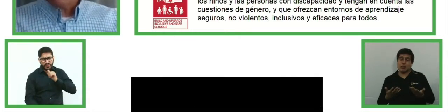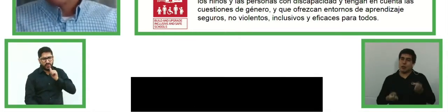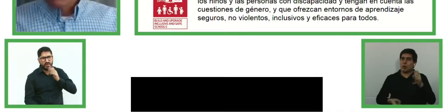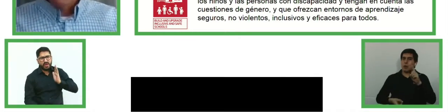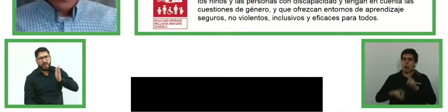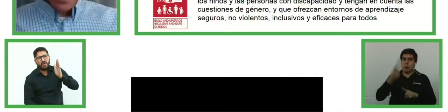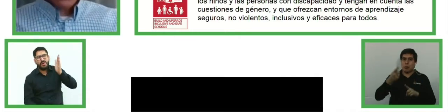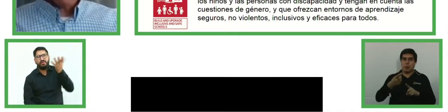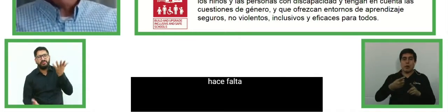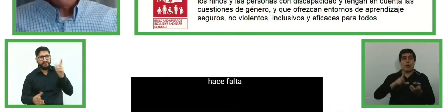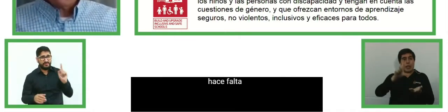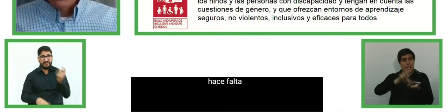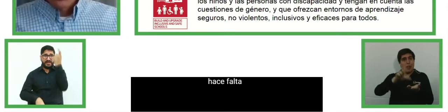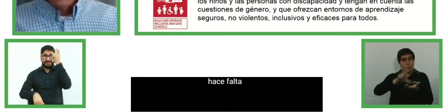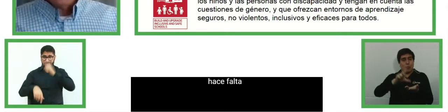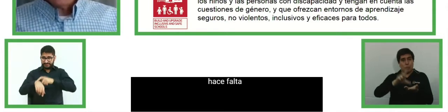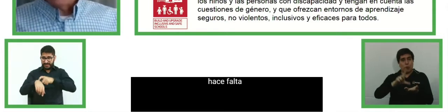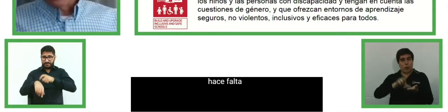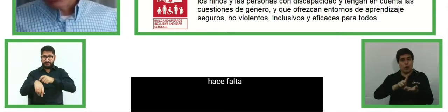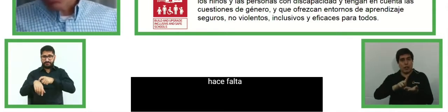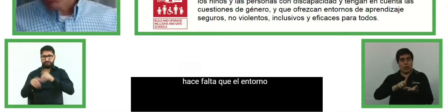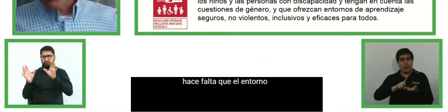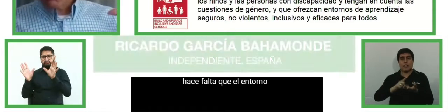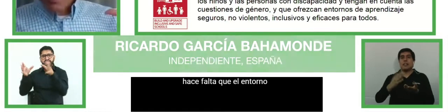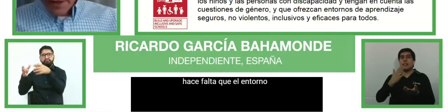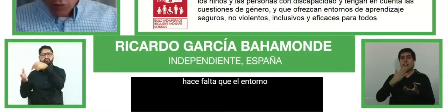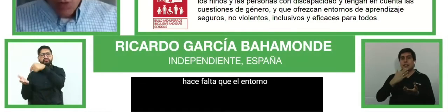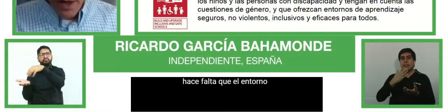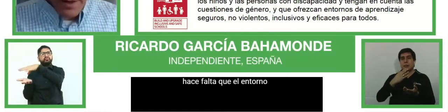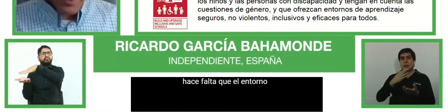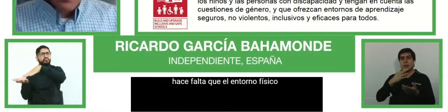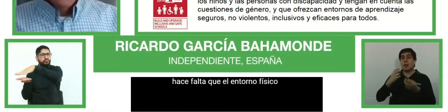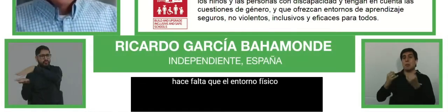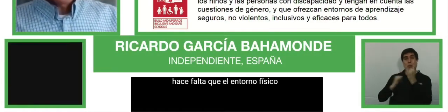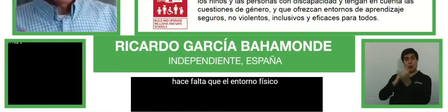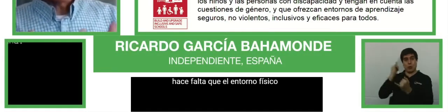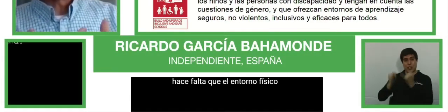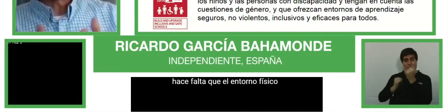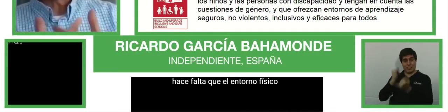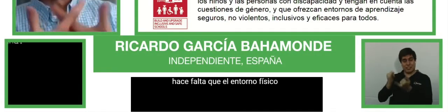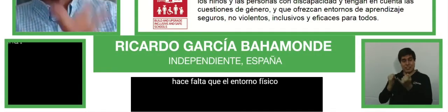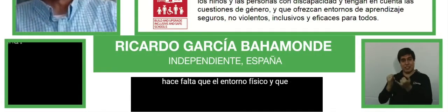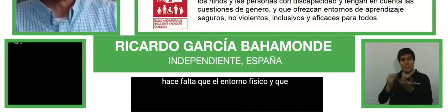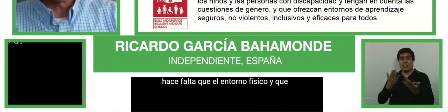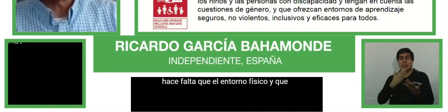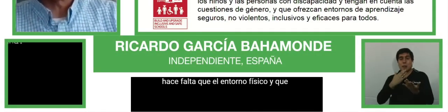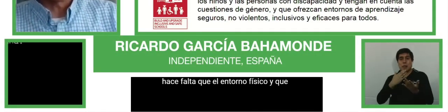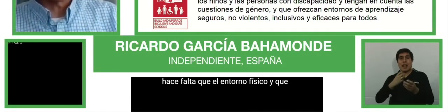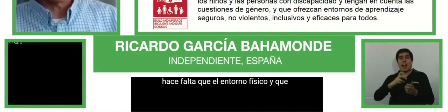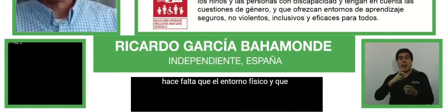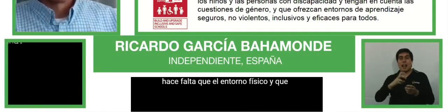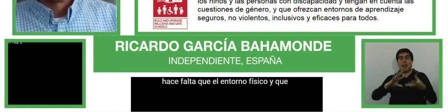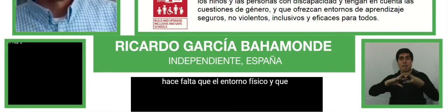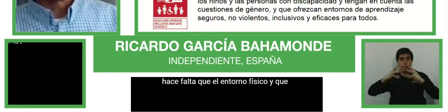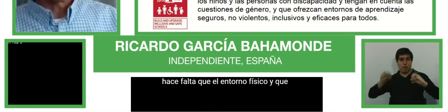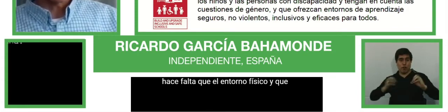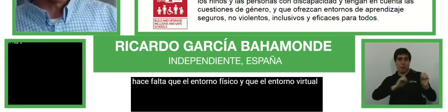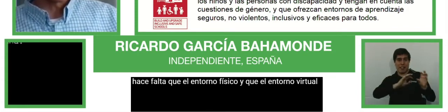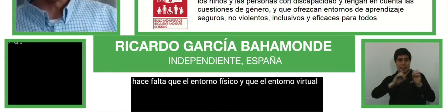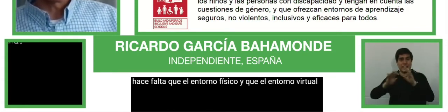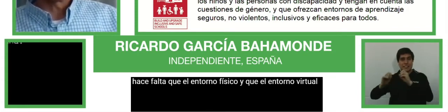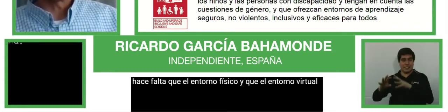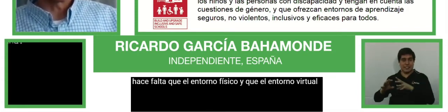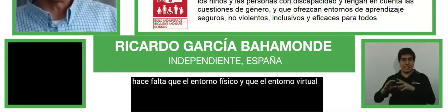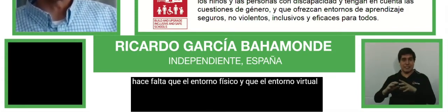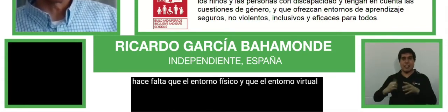entorno físico y que el entorno virtual y que las metodologías de enseñanza, pues